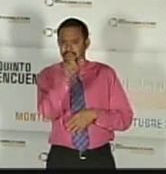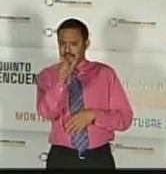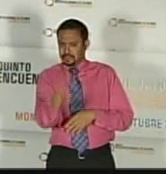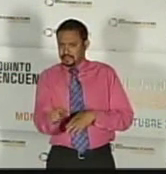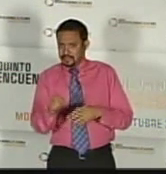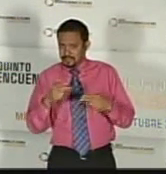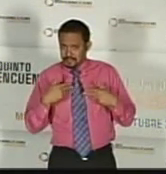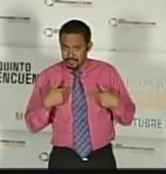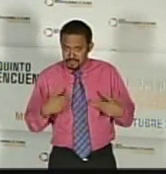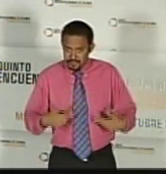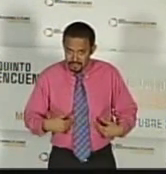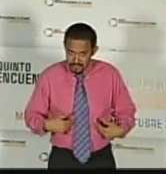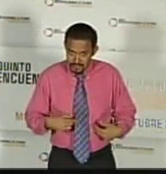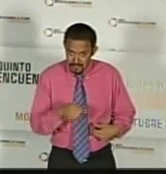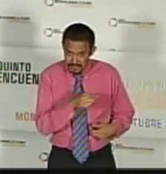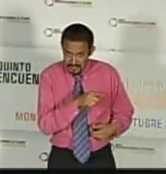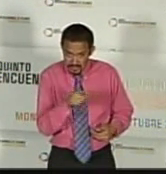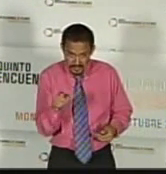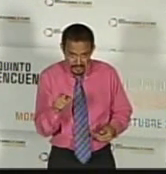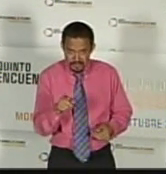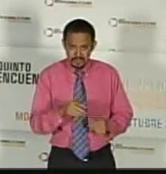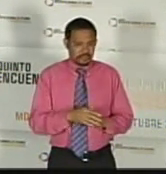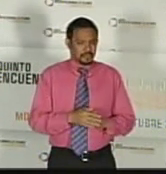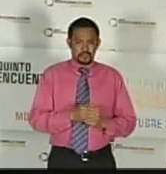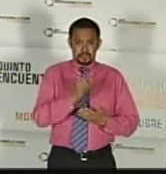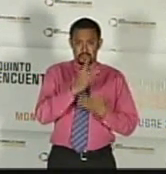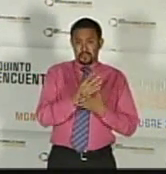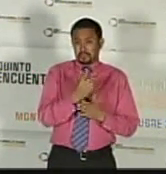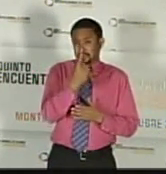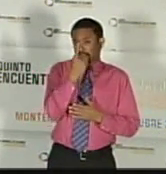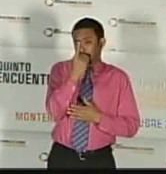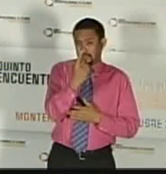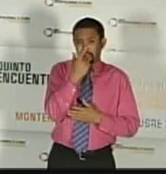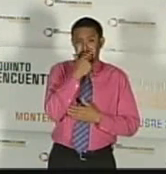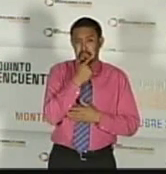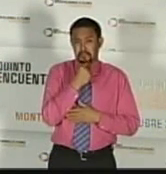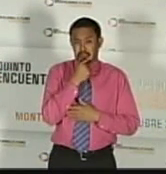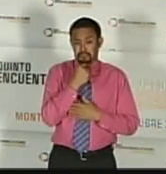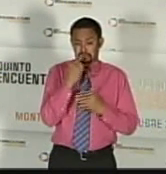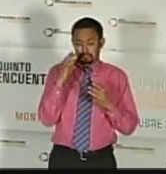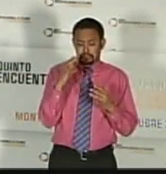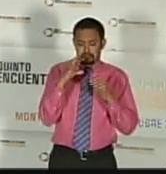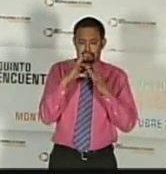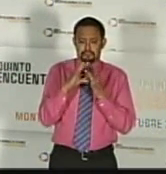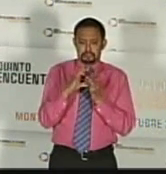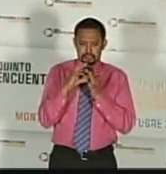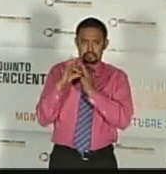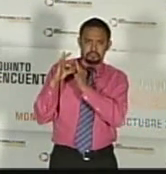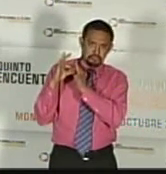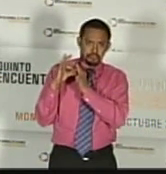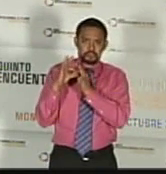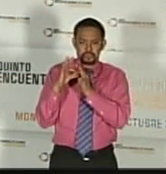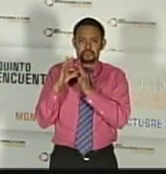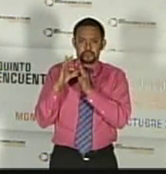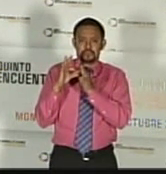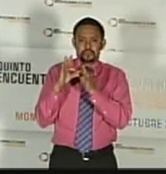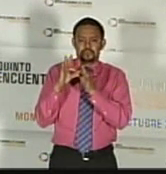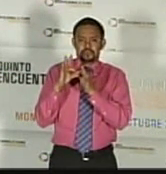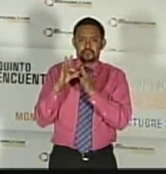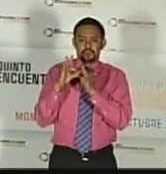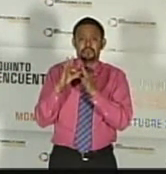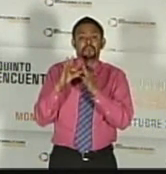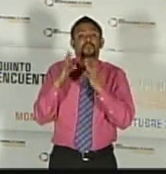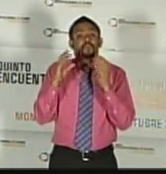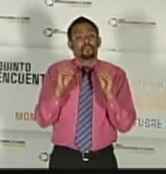que no es un solo individuo conectado con la fuente o conectado con la acción, sino